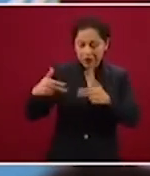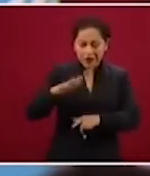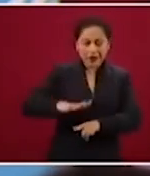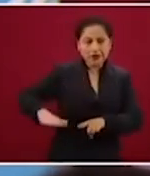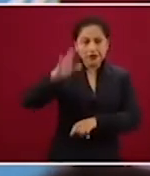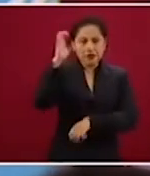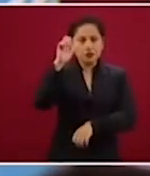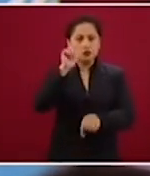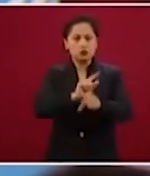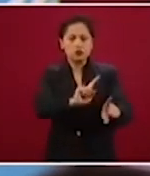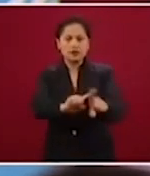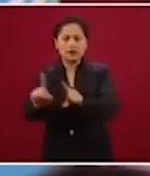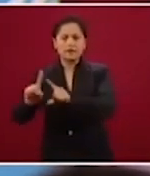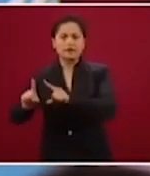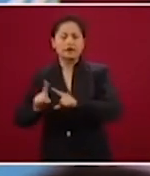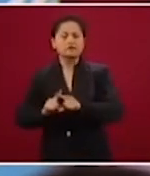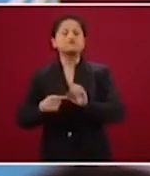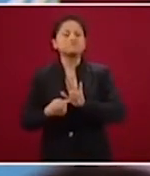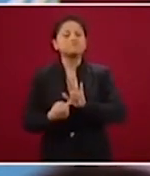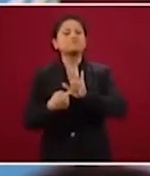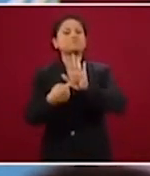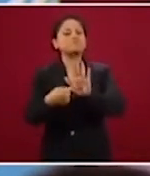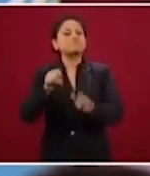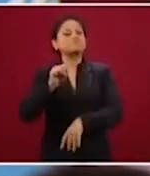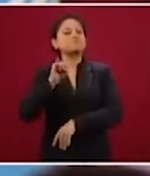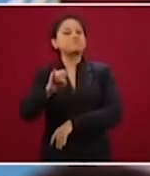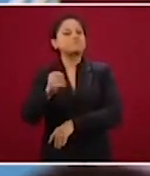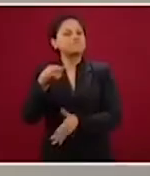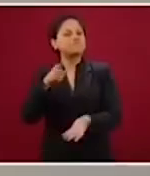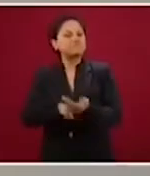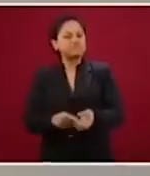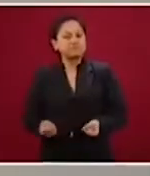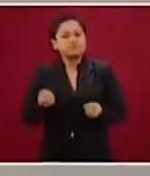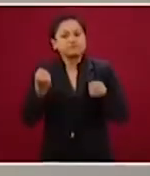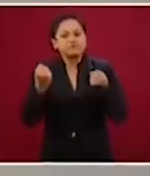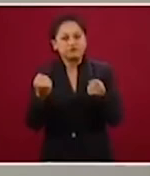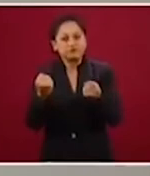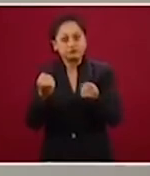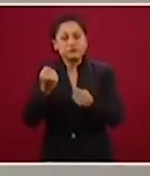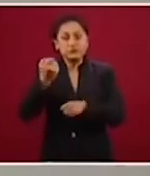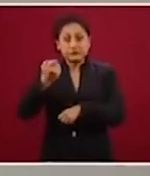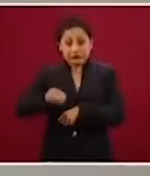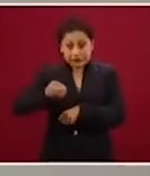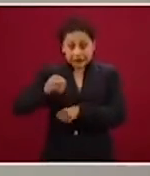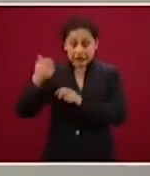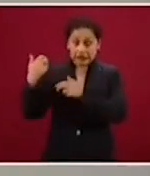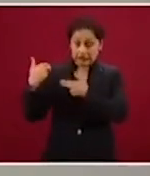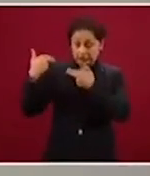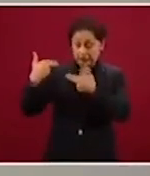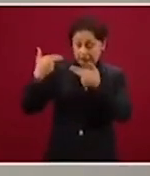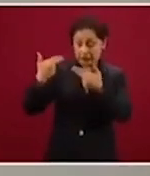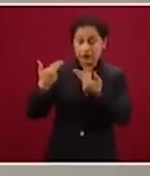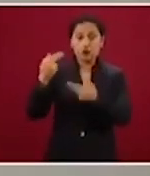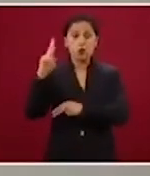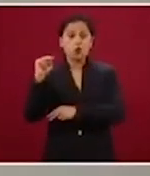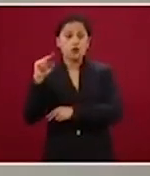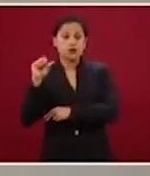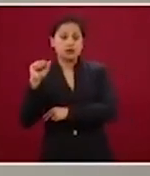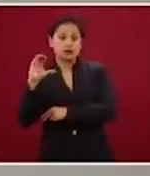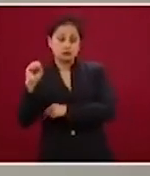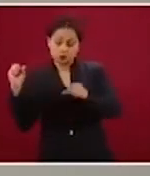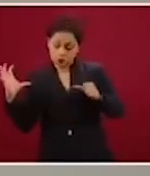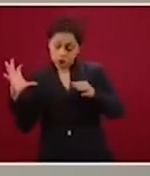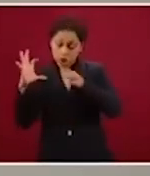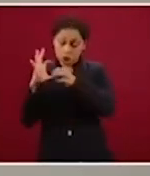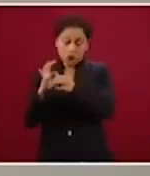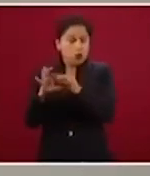país. Un patrimonio que es reconocido y acompañado por la UNESCO por medio de 35